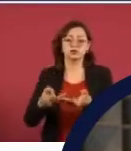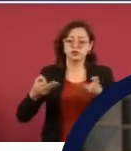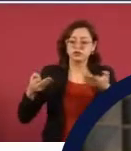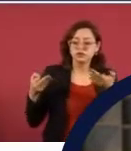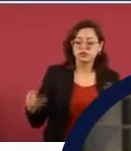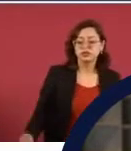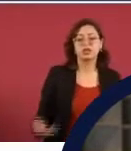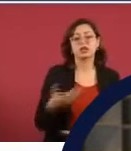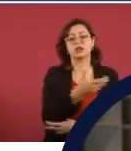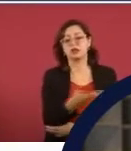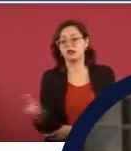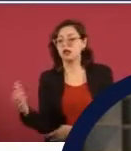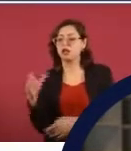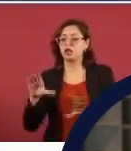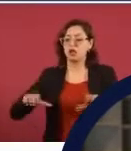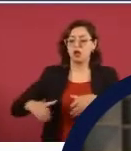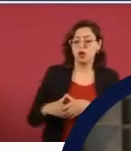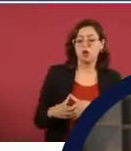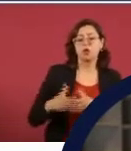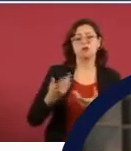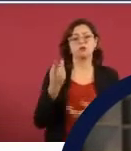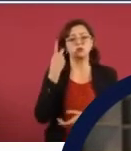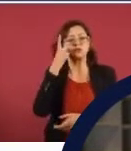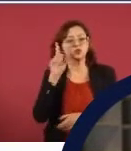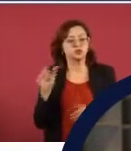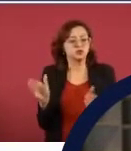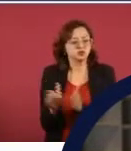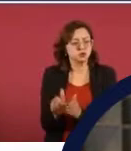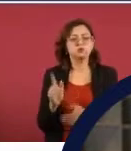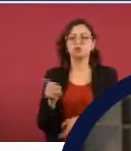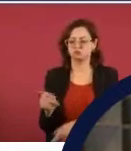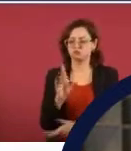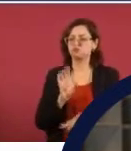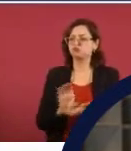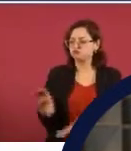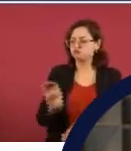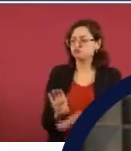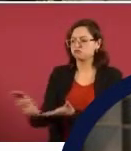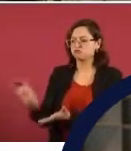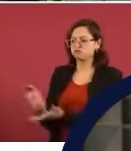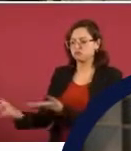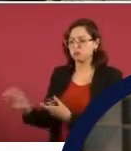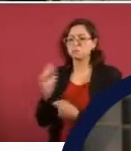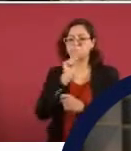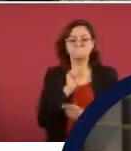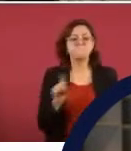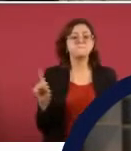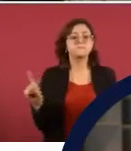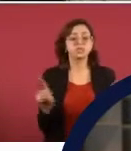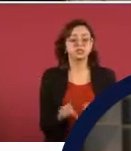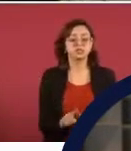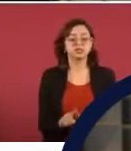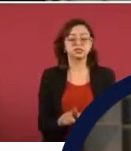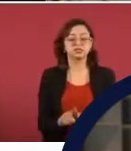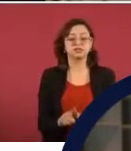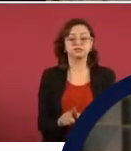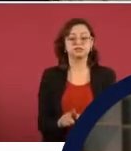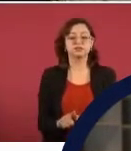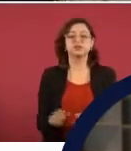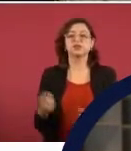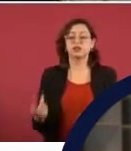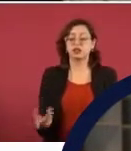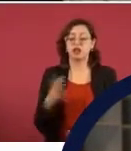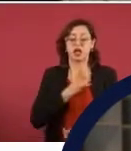en regiones que están bastante bien en términos económicos, por ejemplo, Guanajuato, y sin embargo ahí está la violencia muy fuerte, el